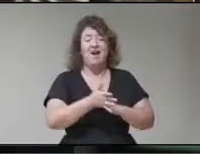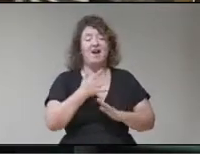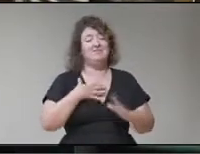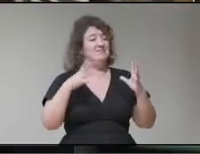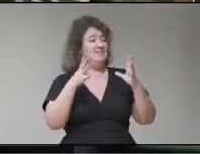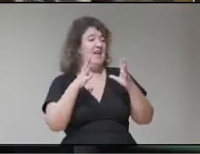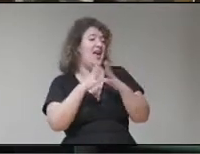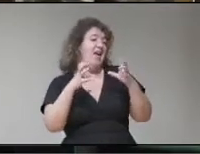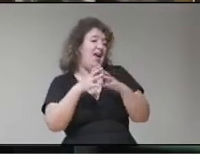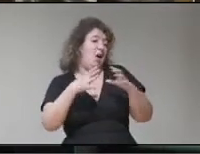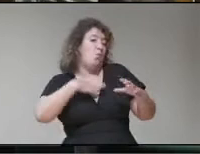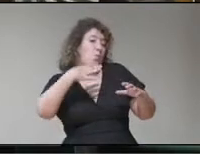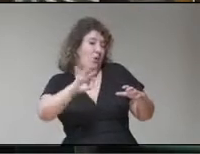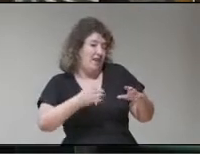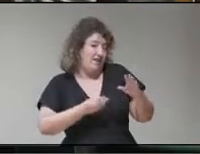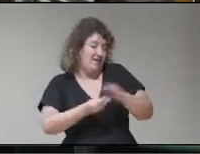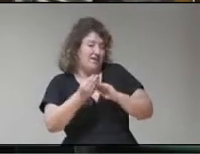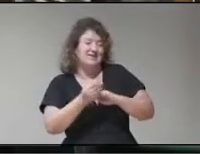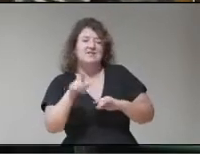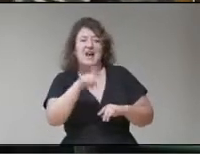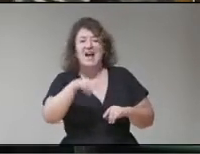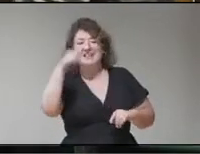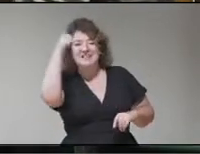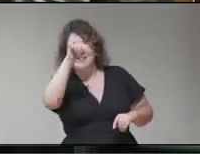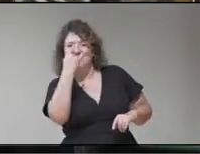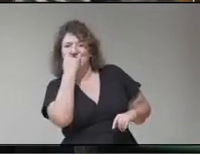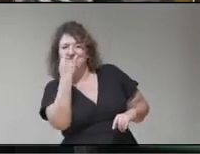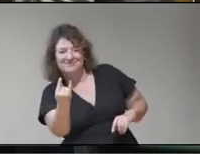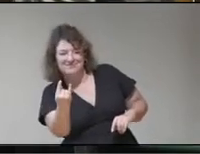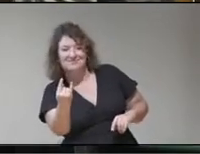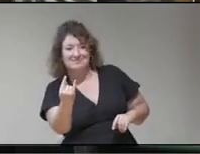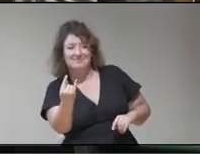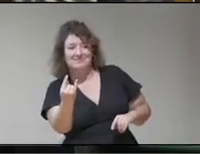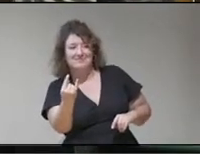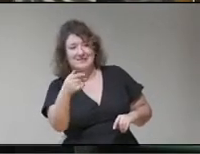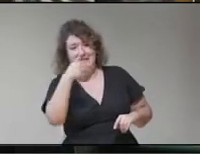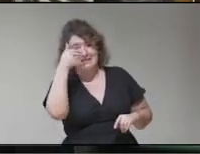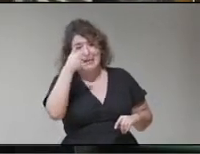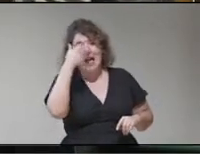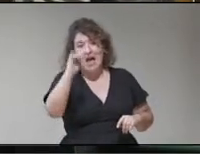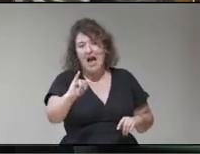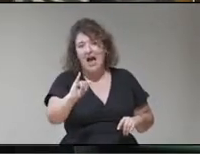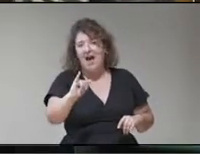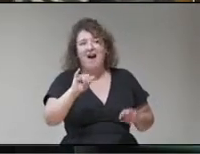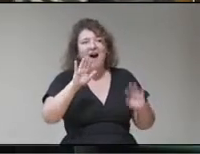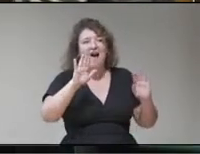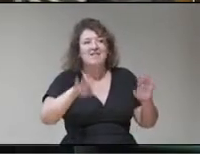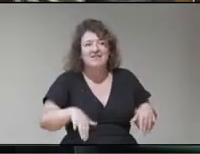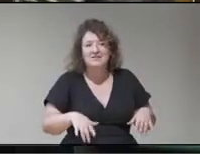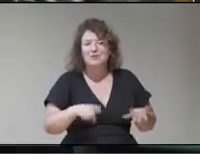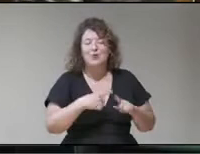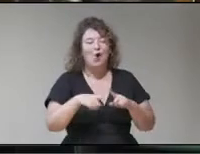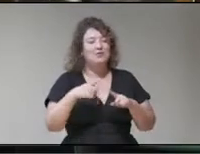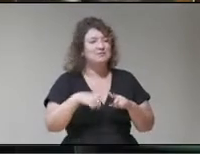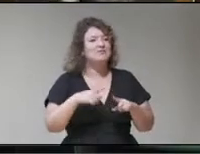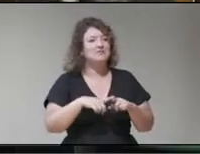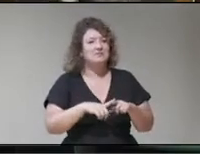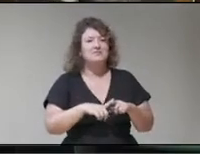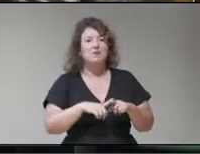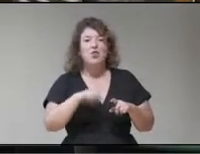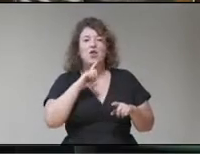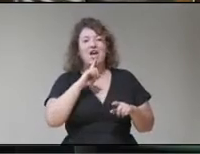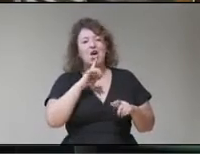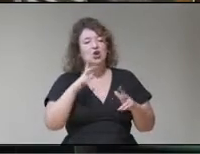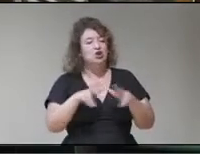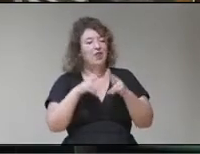receptivas, siempre son interesantes para los chicos. Y entonces eso ha actuado de una manera especialmente notable en lo que es la cohesión